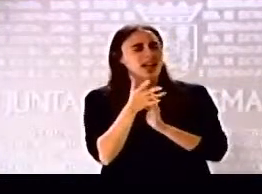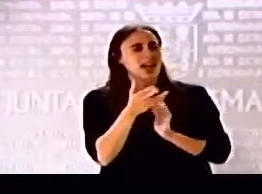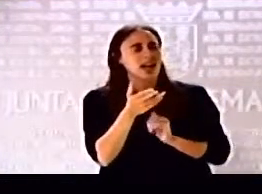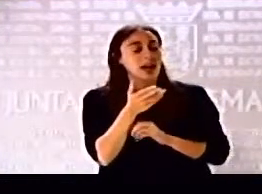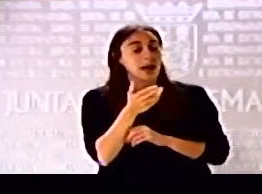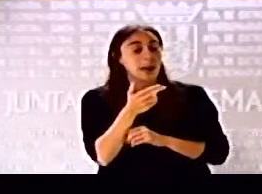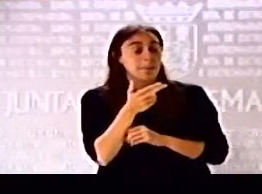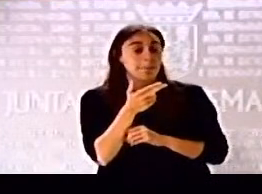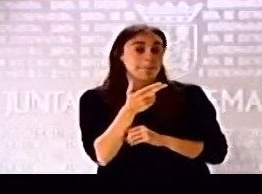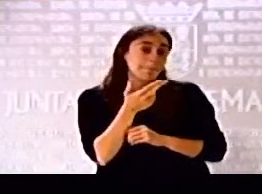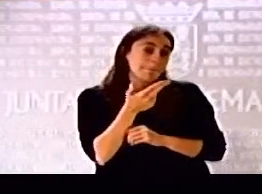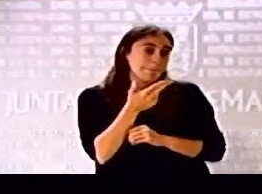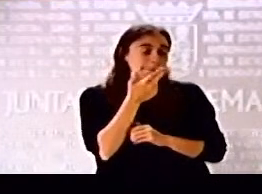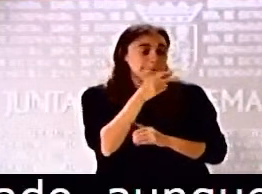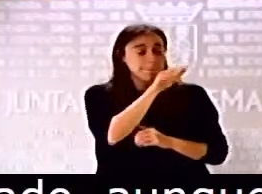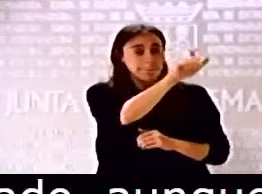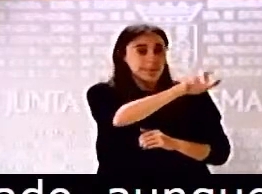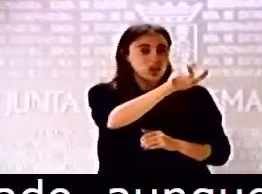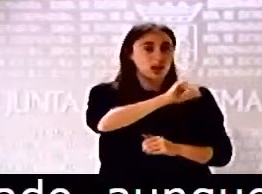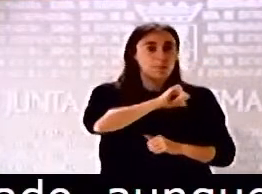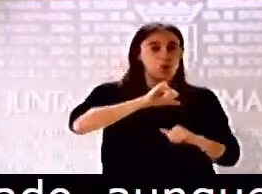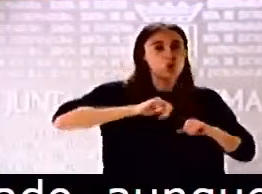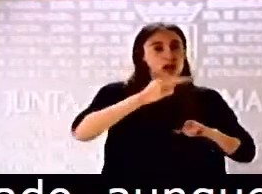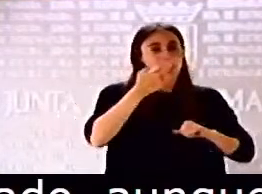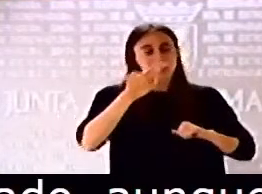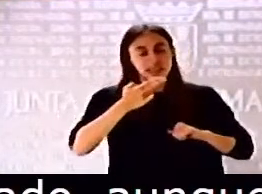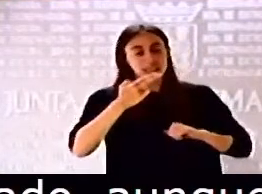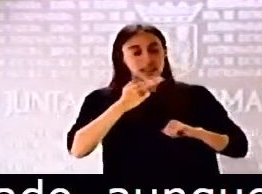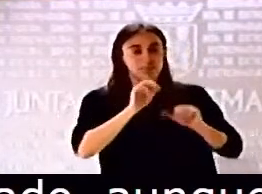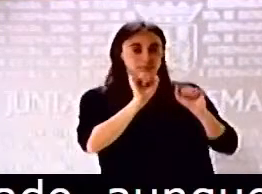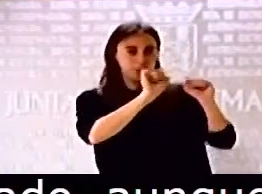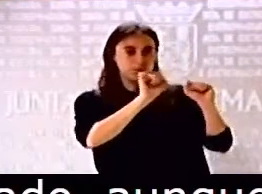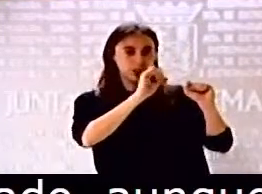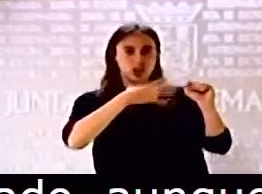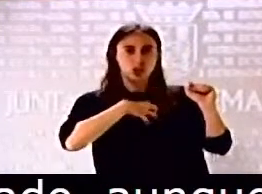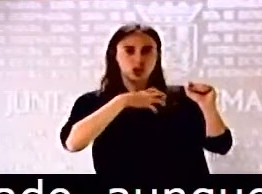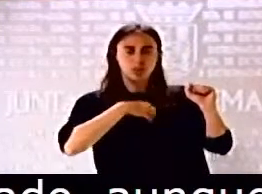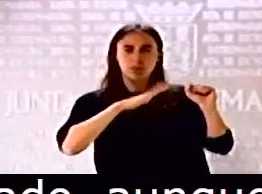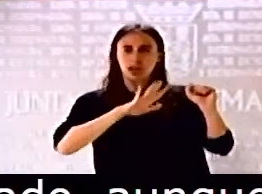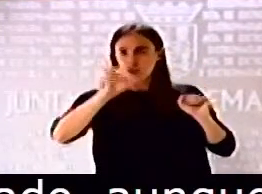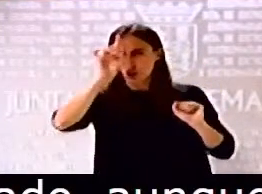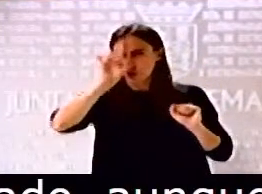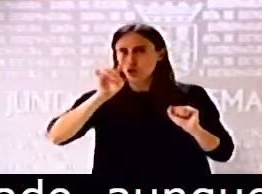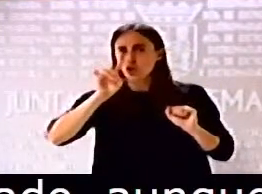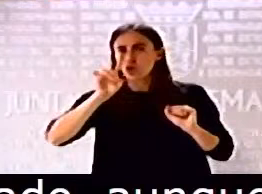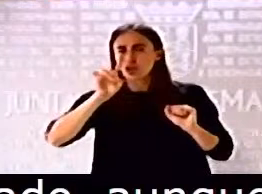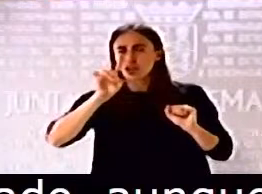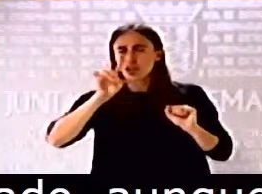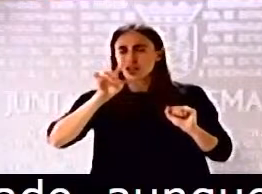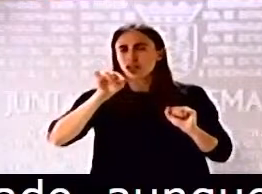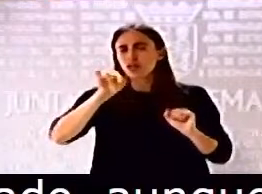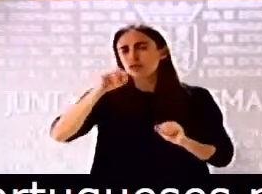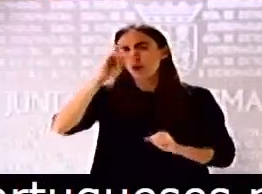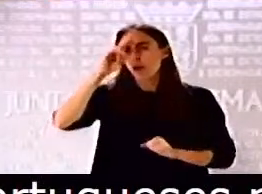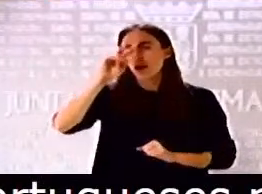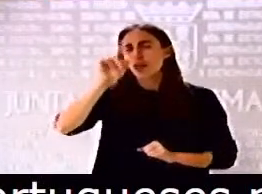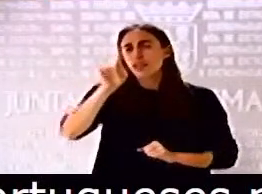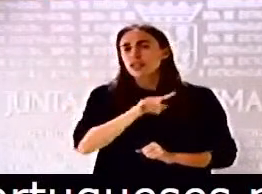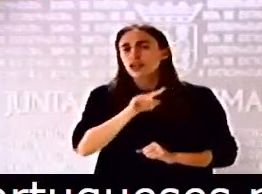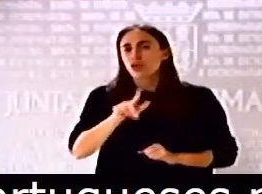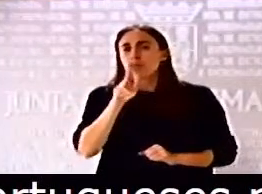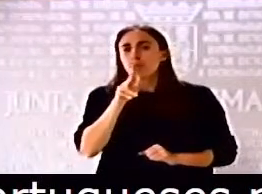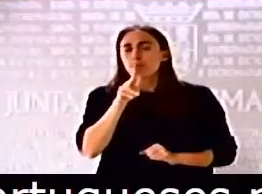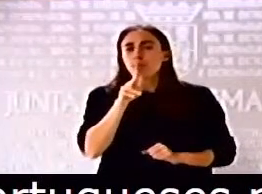los vecinos portugueses, no sé si le preocupa la desescalada del país luso, más ahora que se han detectado